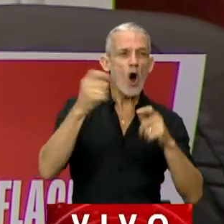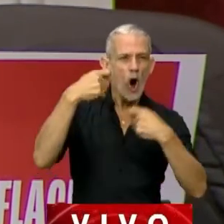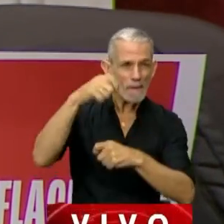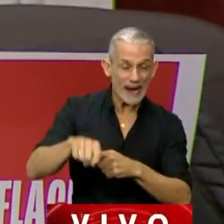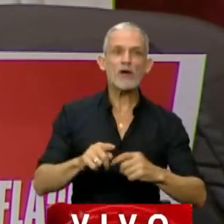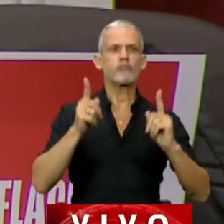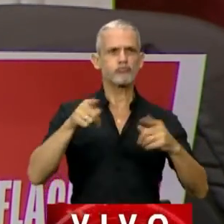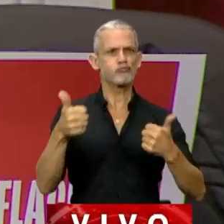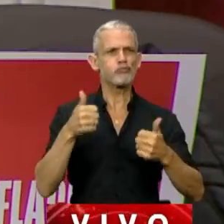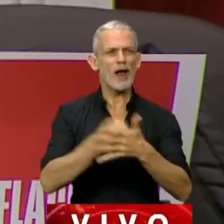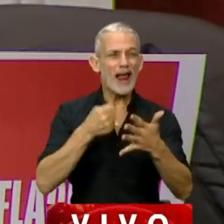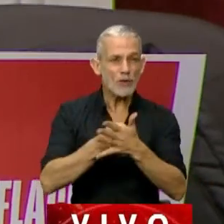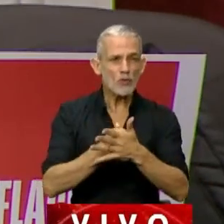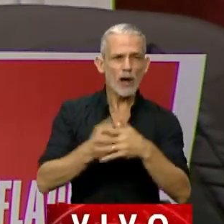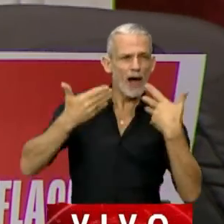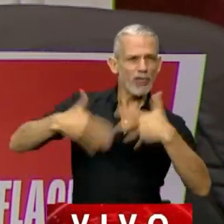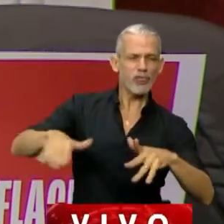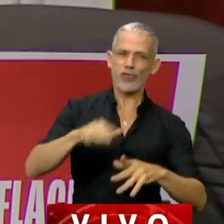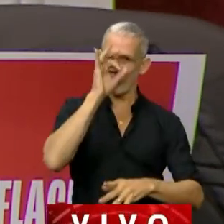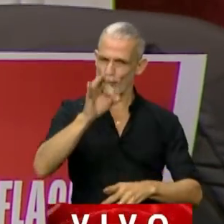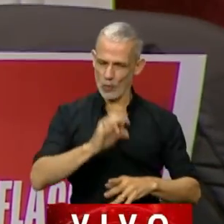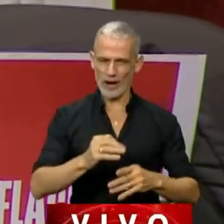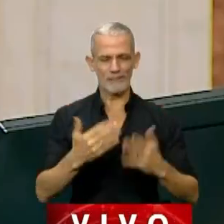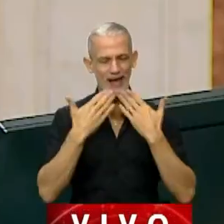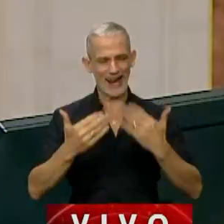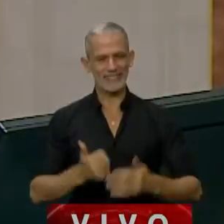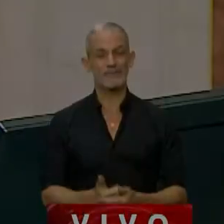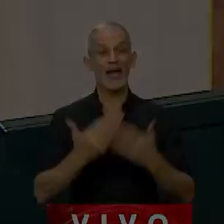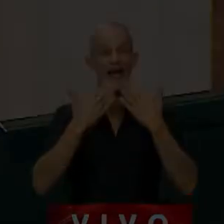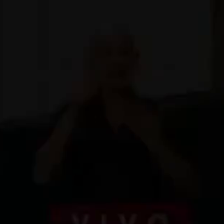viva aquellos que luchan y no se dejan cooptar. Muchas gracias. Gracias, diputada.